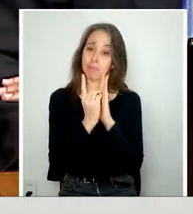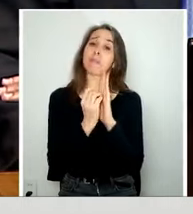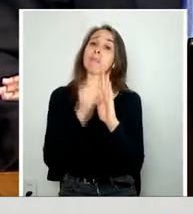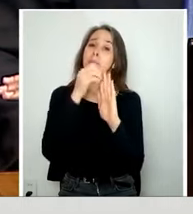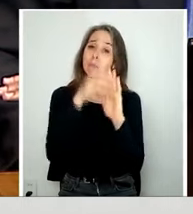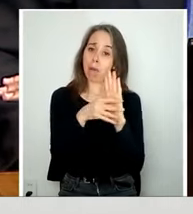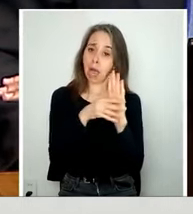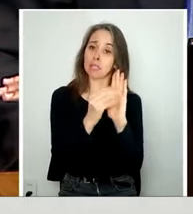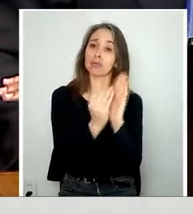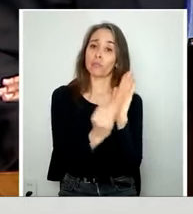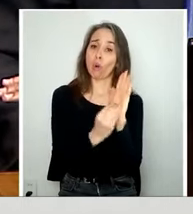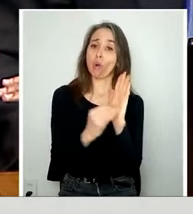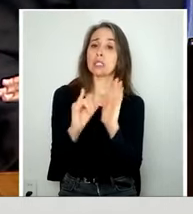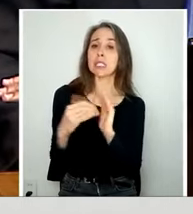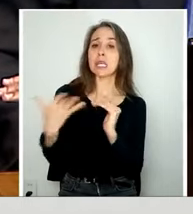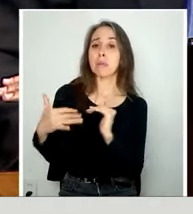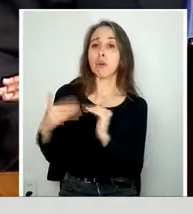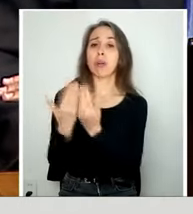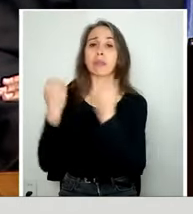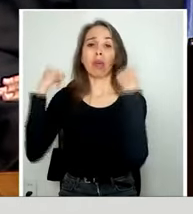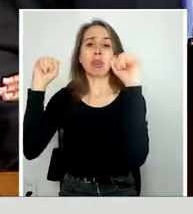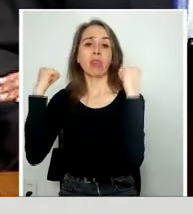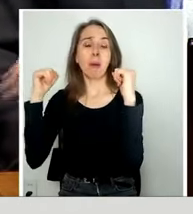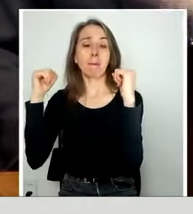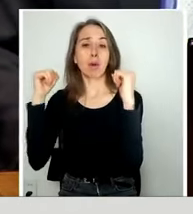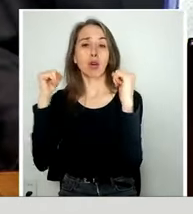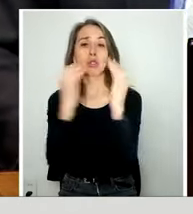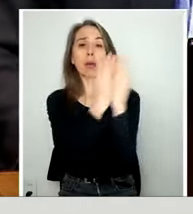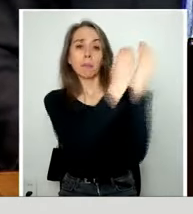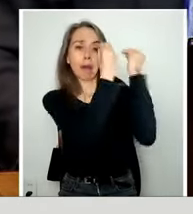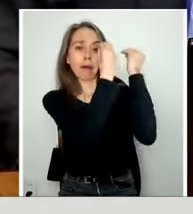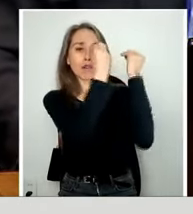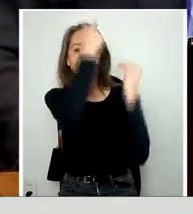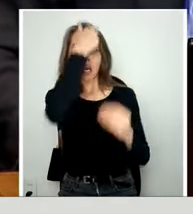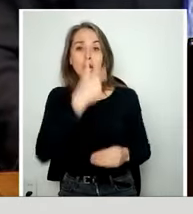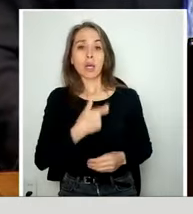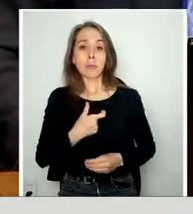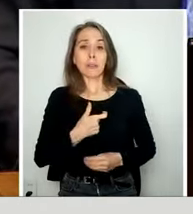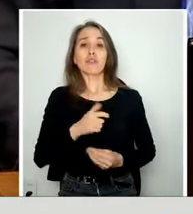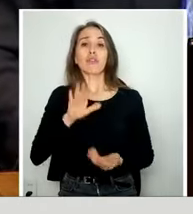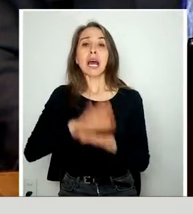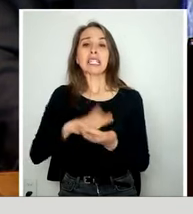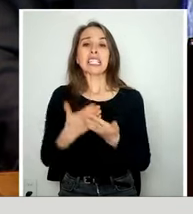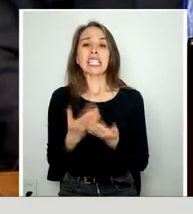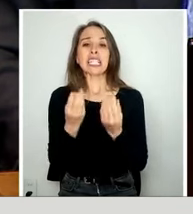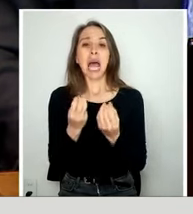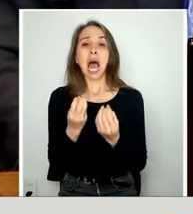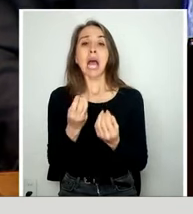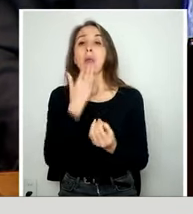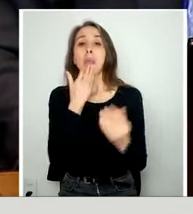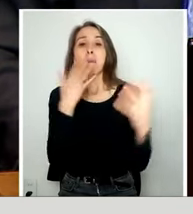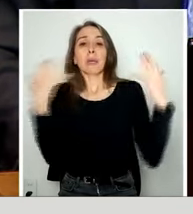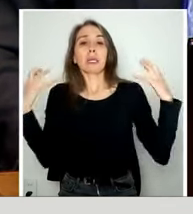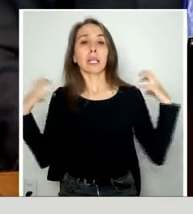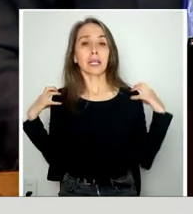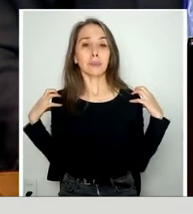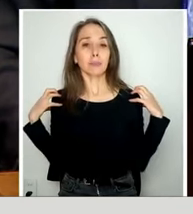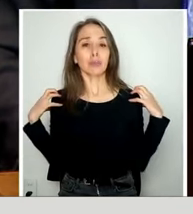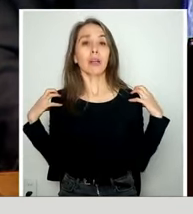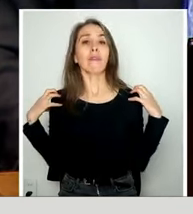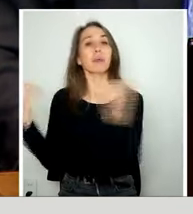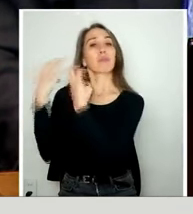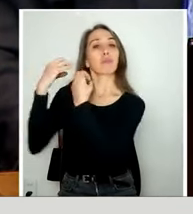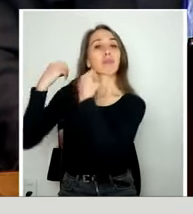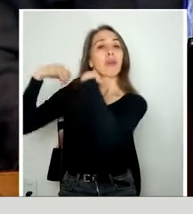como elemento fundamental en la formación de individuos saludables y responsables esto implica no solo